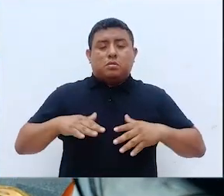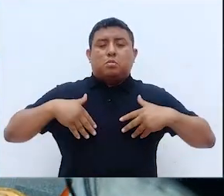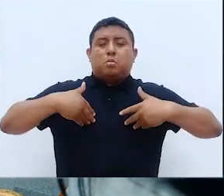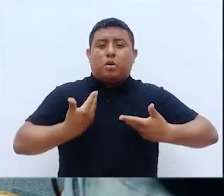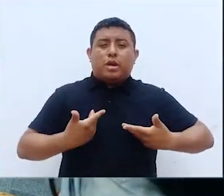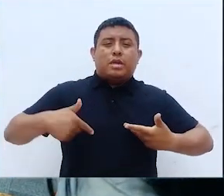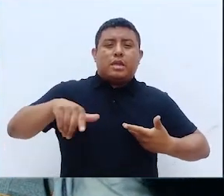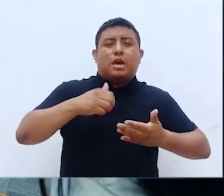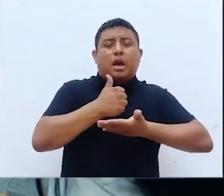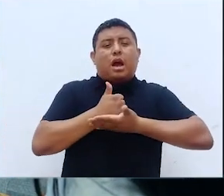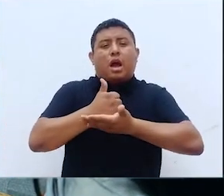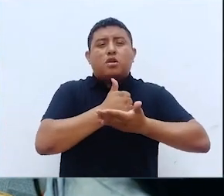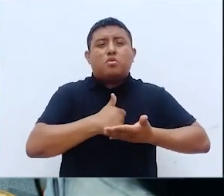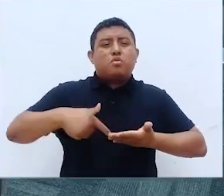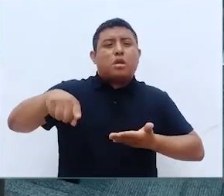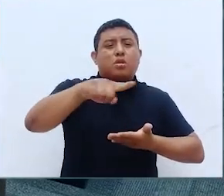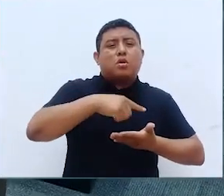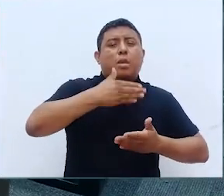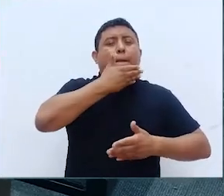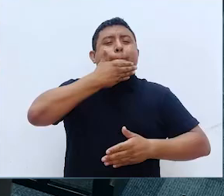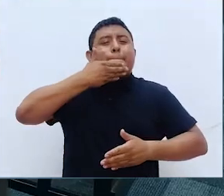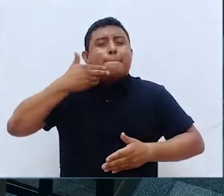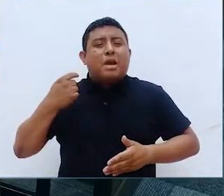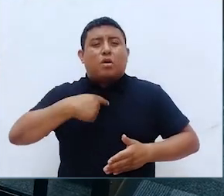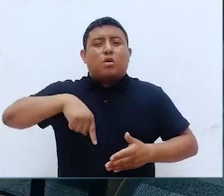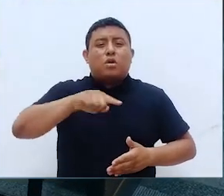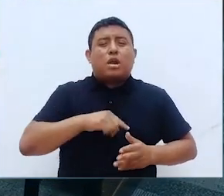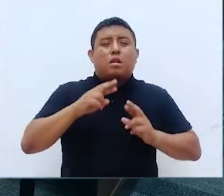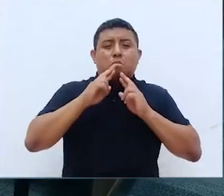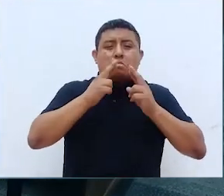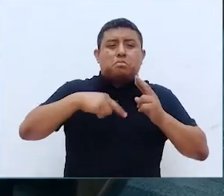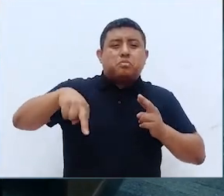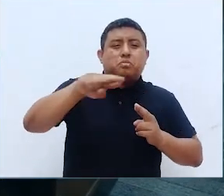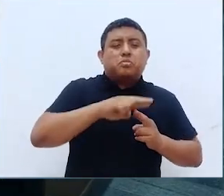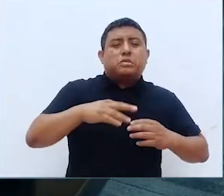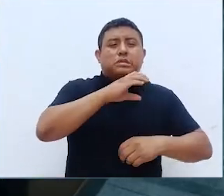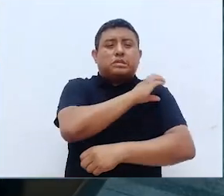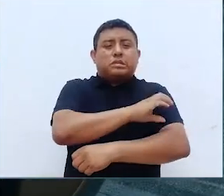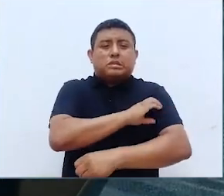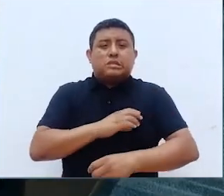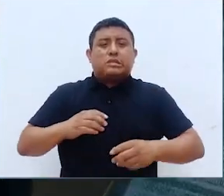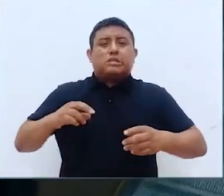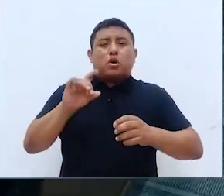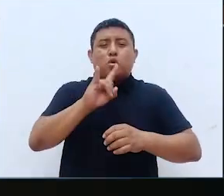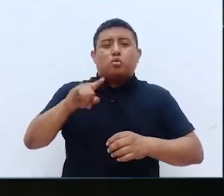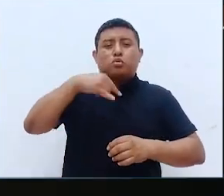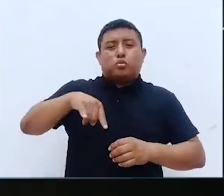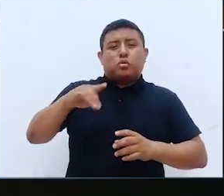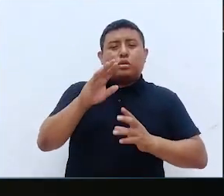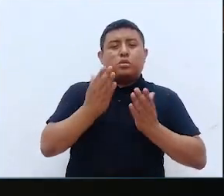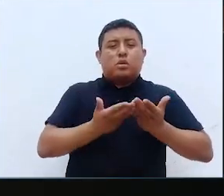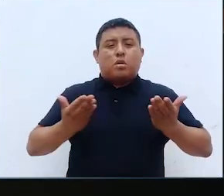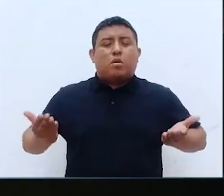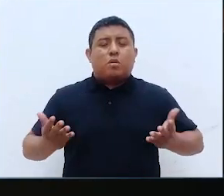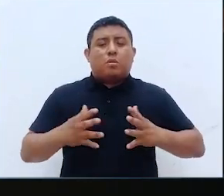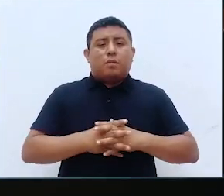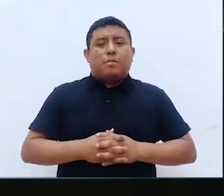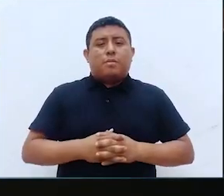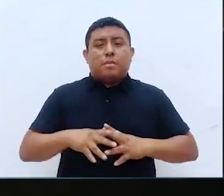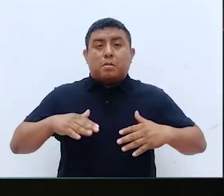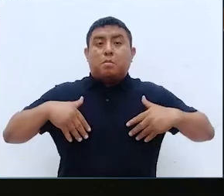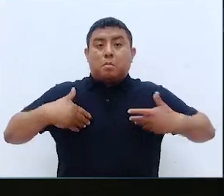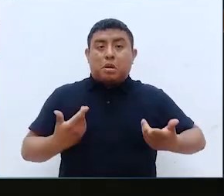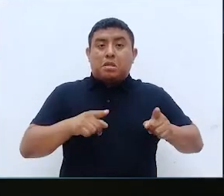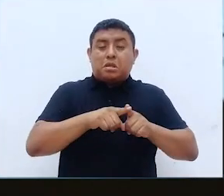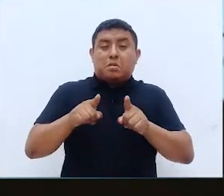que puedan ayudarnos a mejorar los resultados clínicos con el uso de estos recursos,